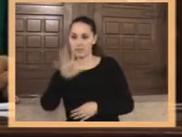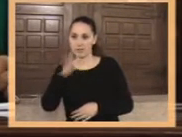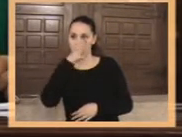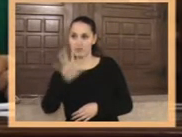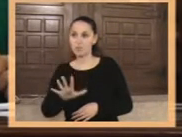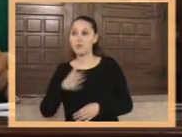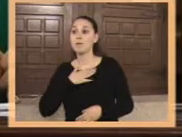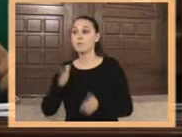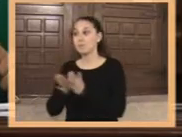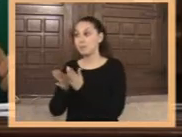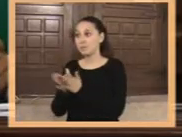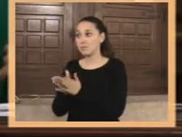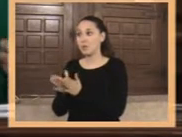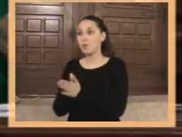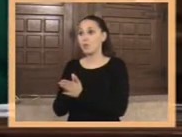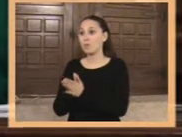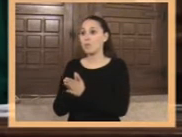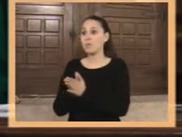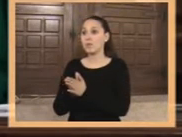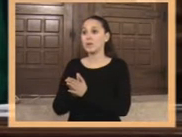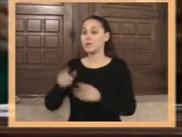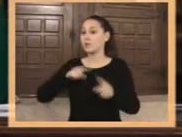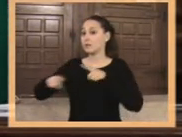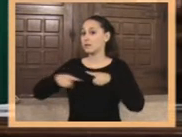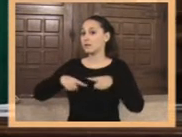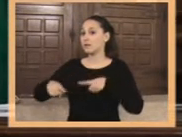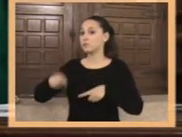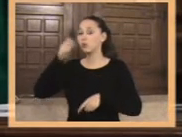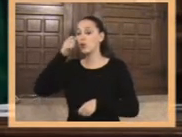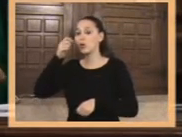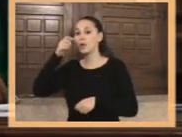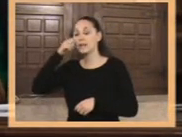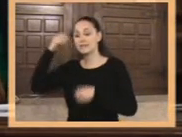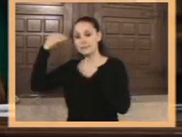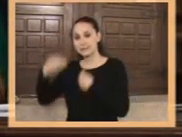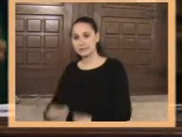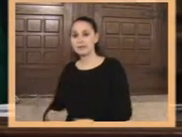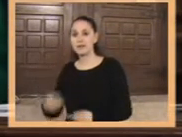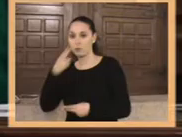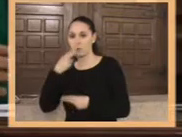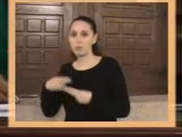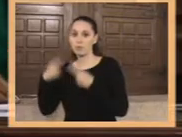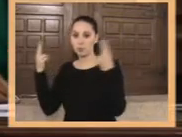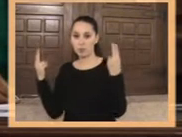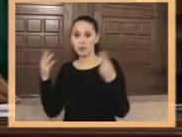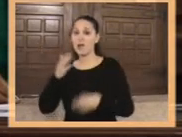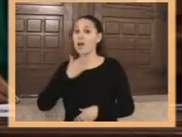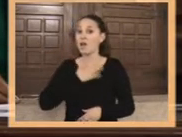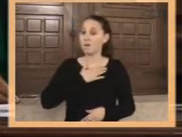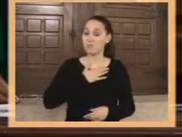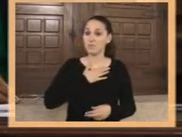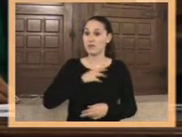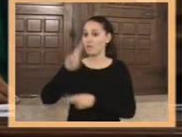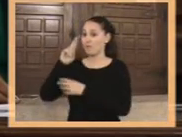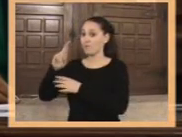Pública, y otros que tenían, yo era presidente de la Federación de Municipios, a mí nadie me felicitó en este